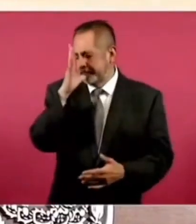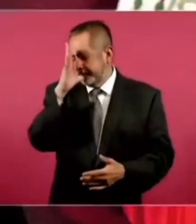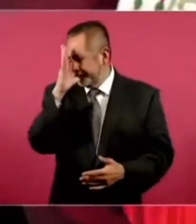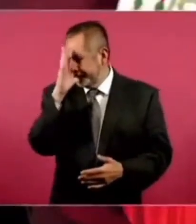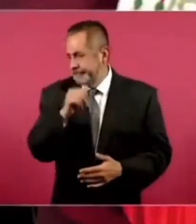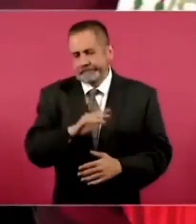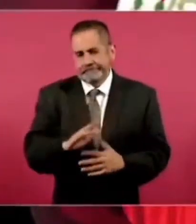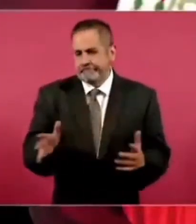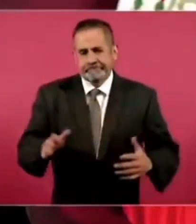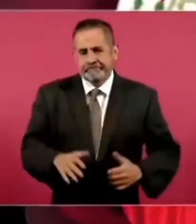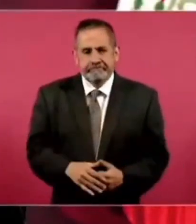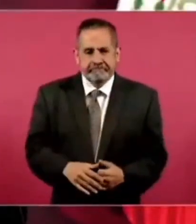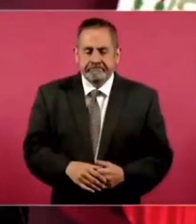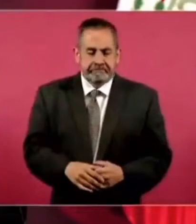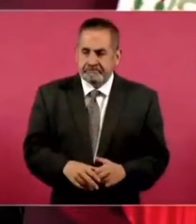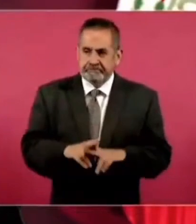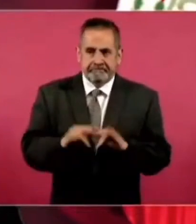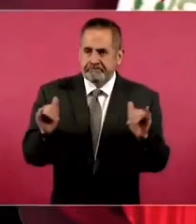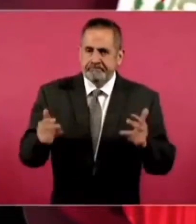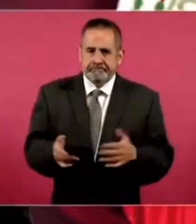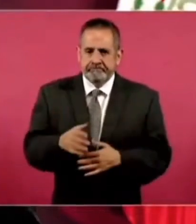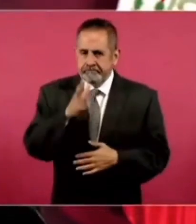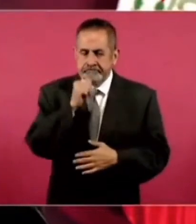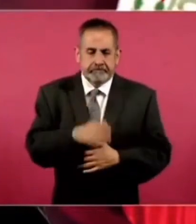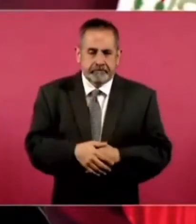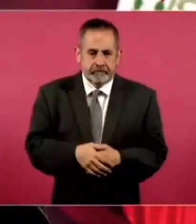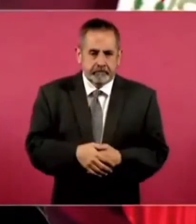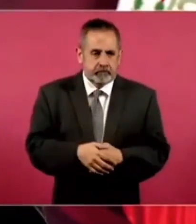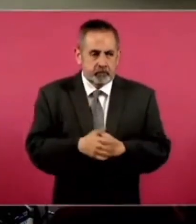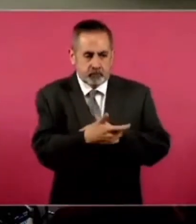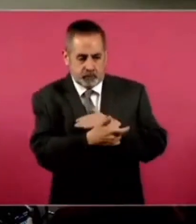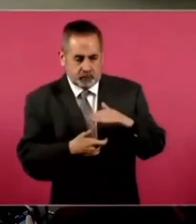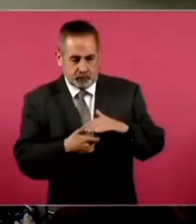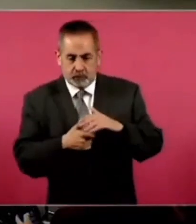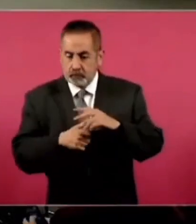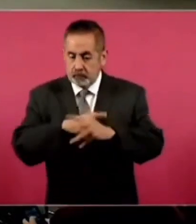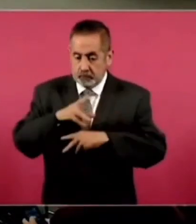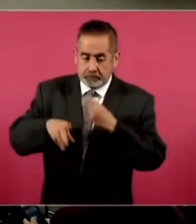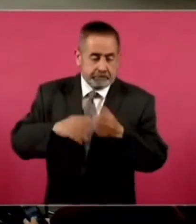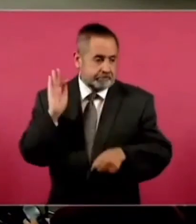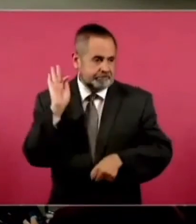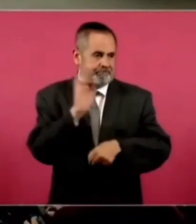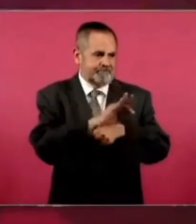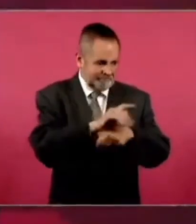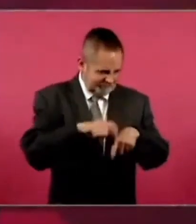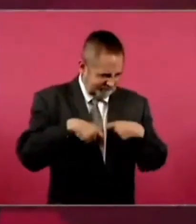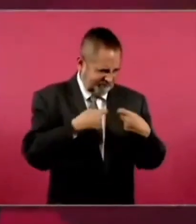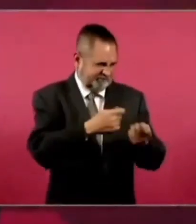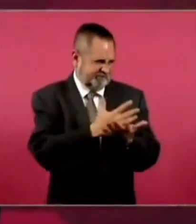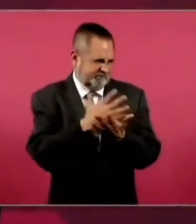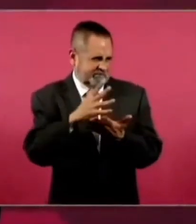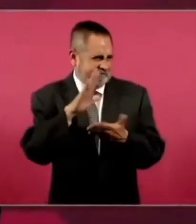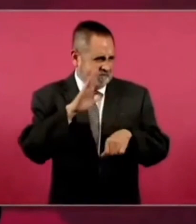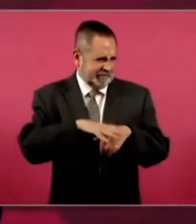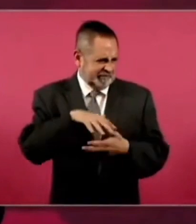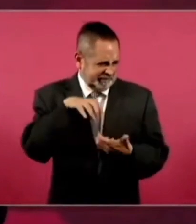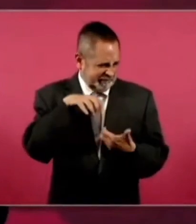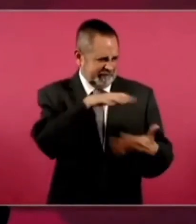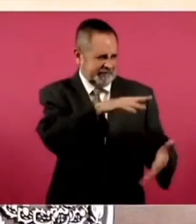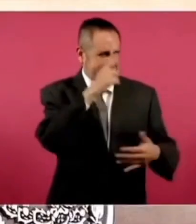y ya después te vamos a devolver hasta con creces, copeteado,